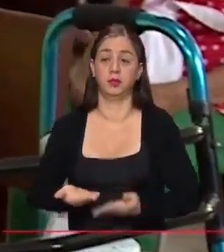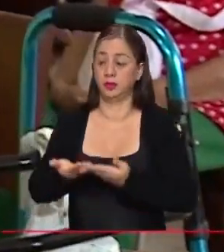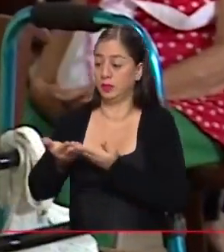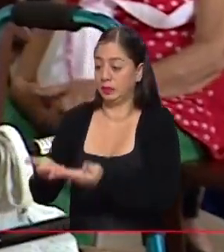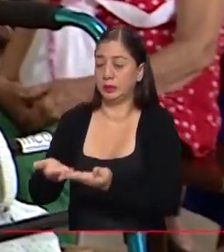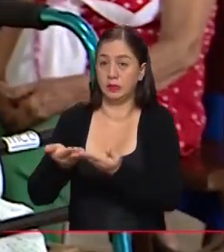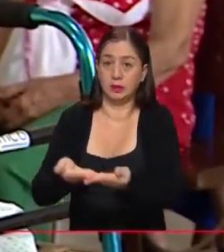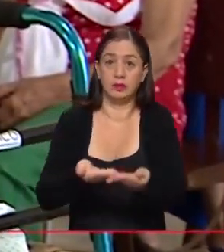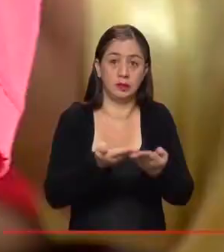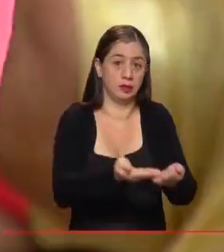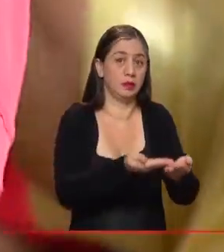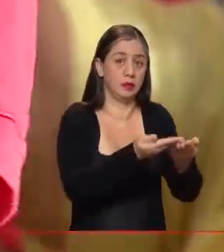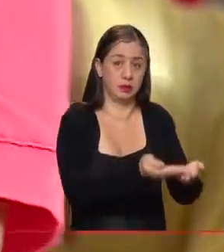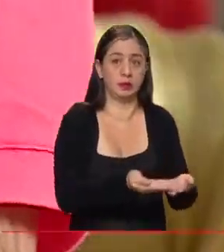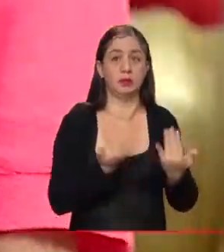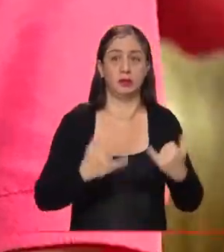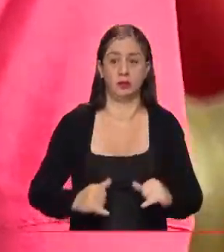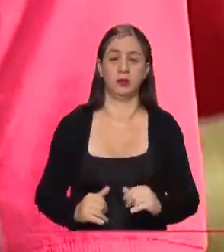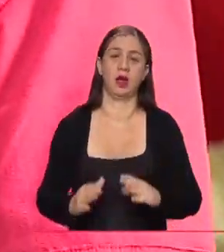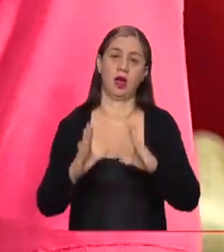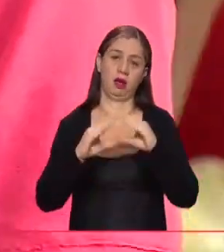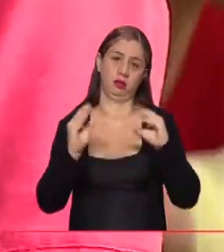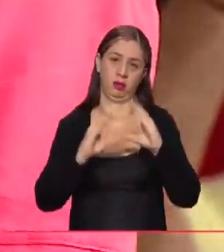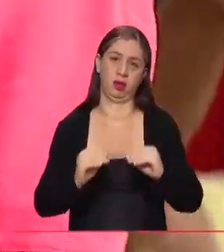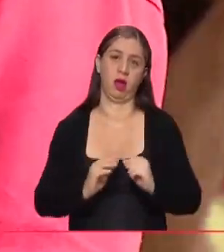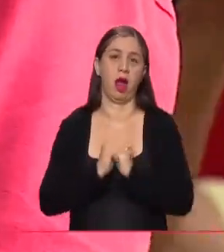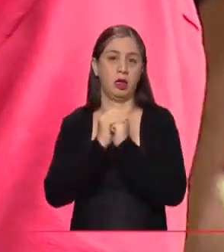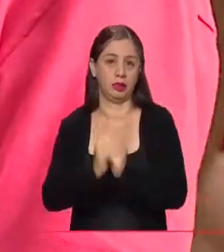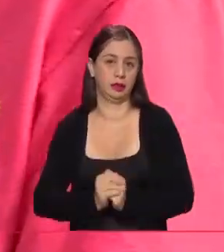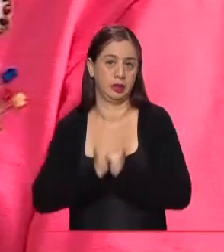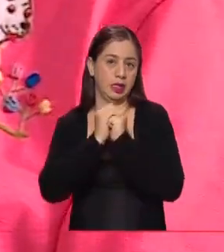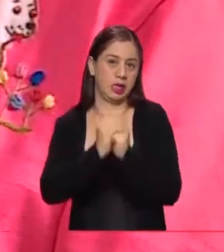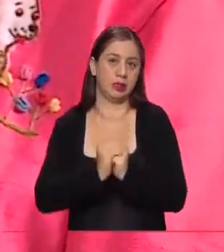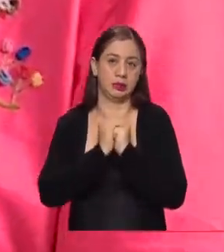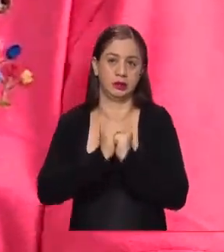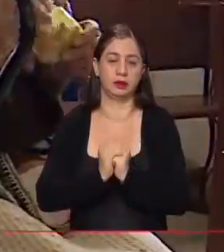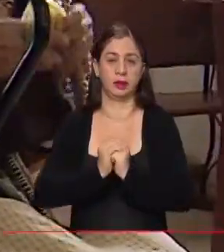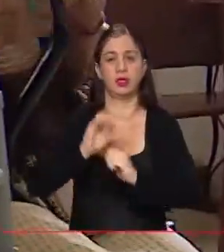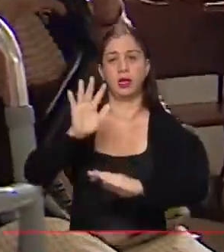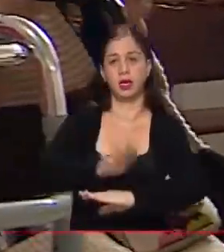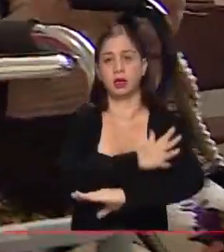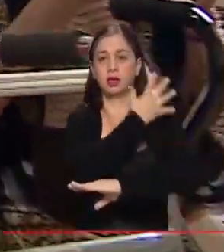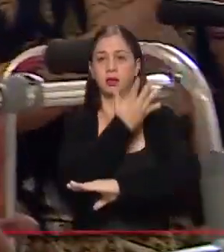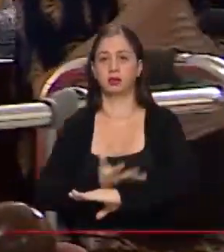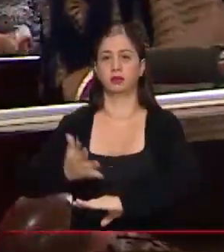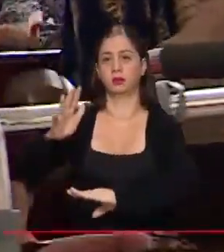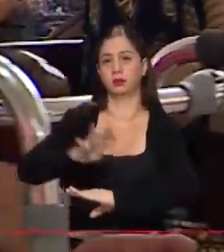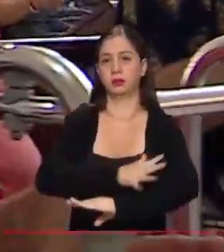de regalos, los abuelos rezaron la novena, entonando con alegría los tradicionales